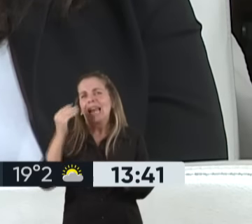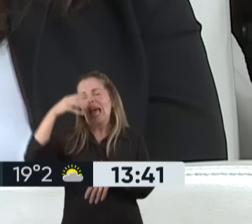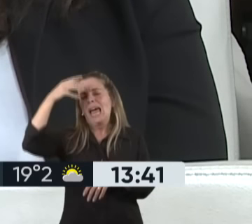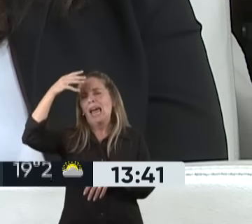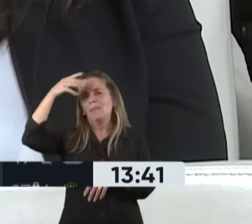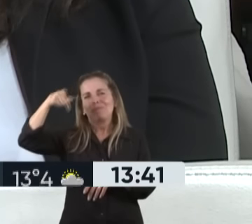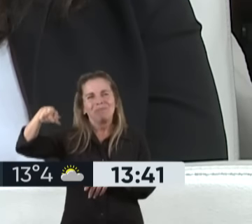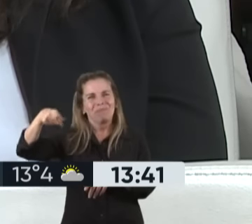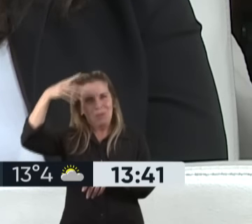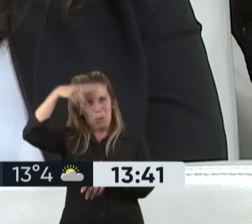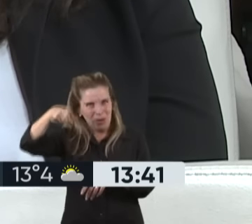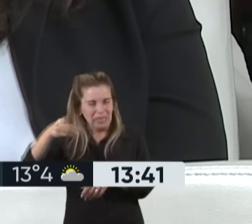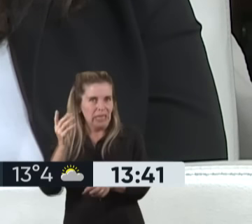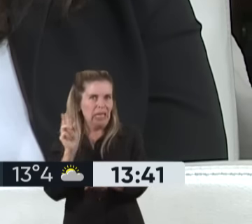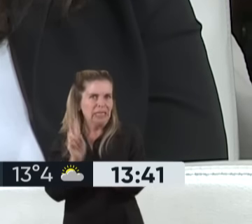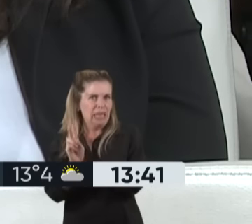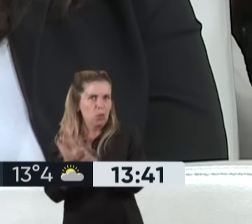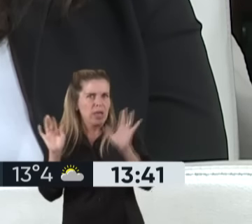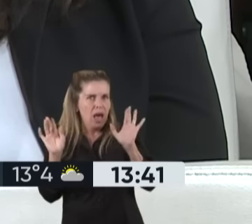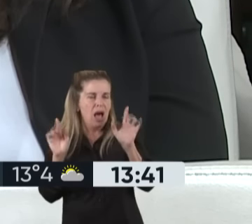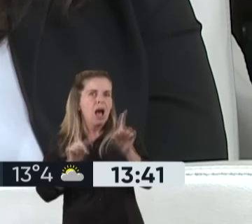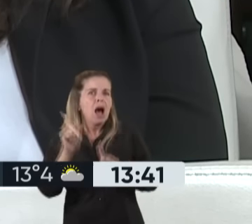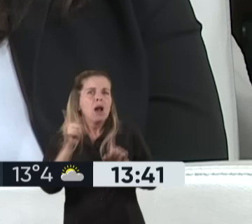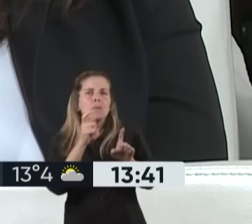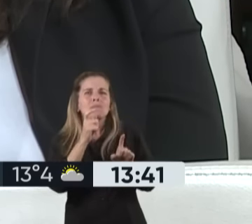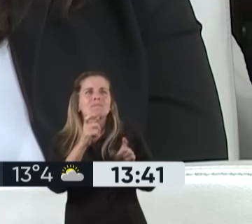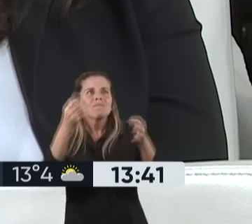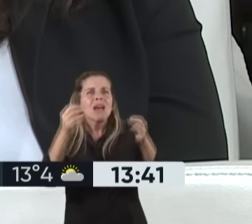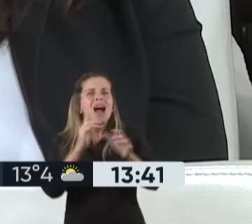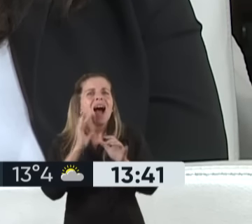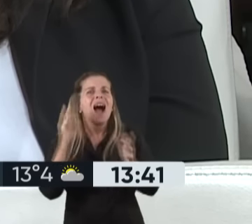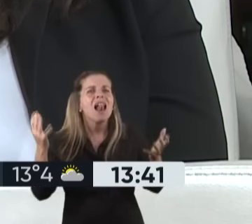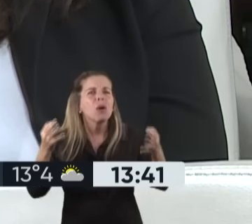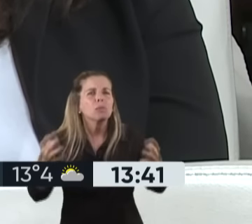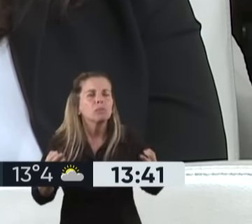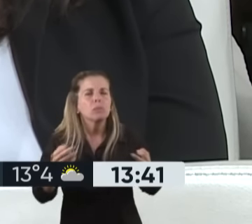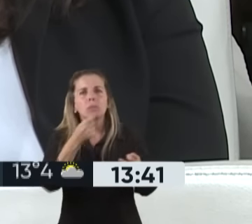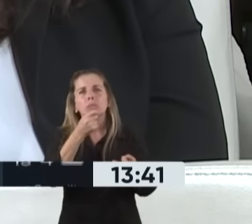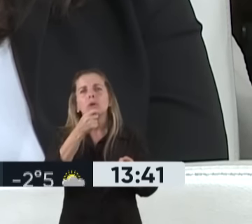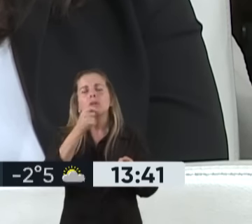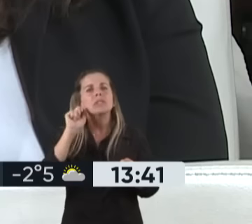hoy, ¿hay algún mensaje puntual acerca de la posibilidad de que Nahuel Gallo